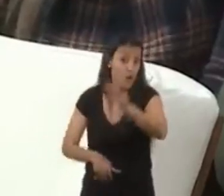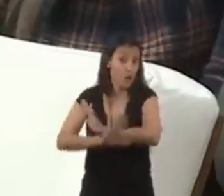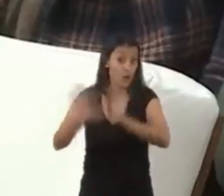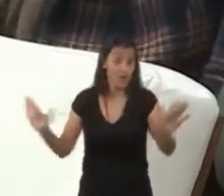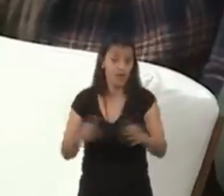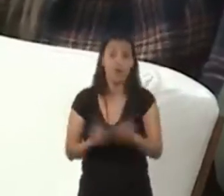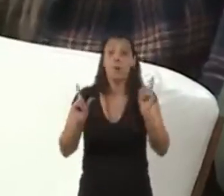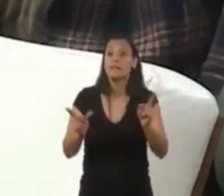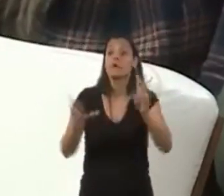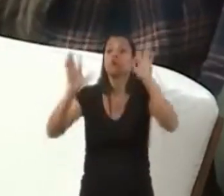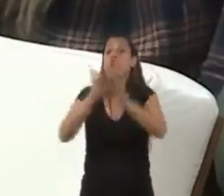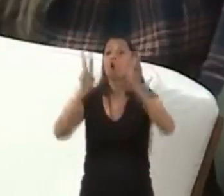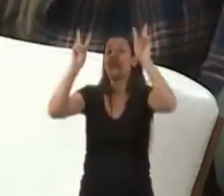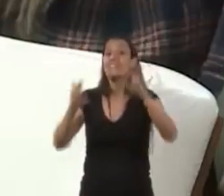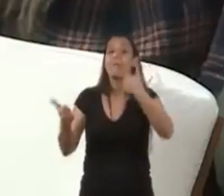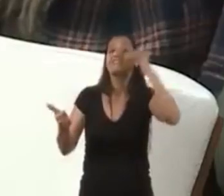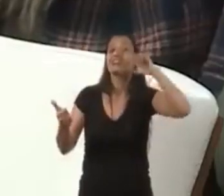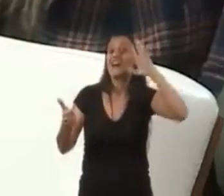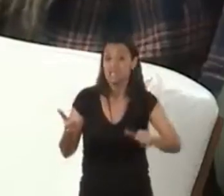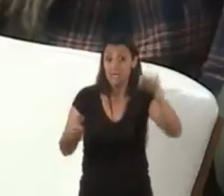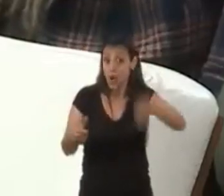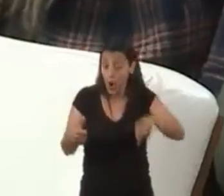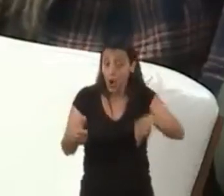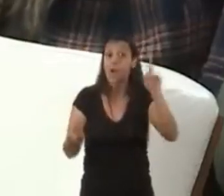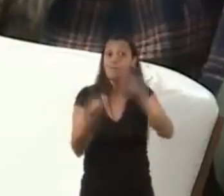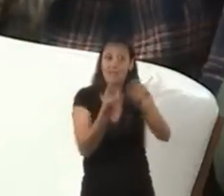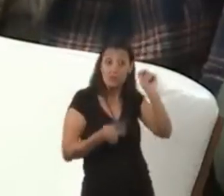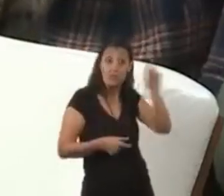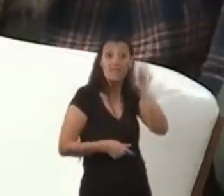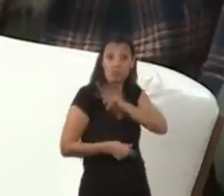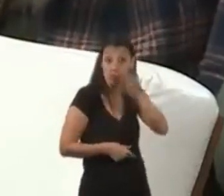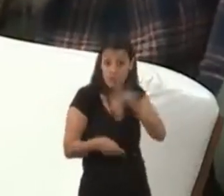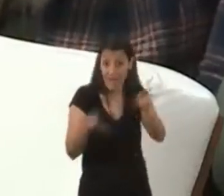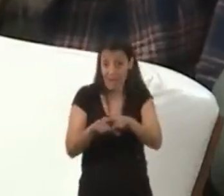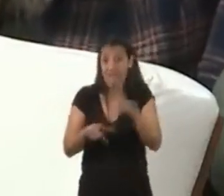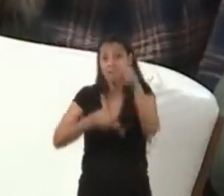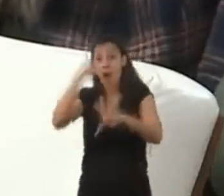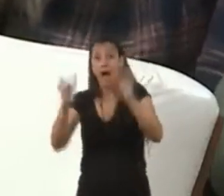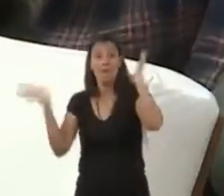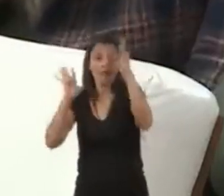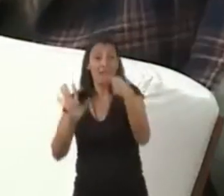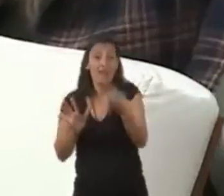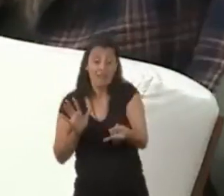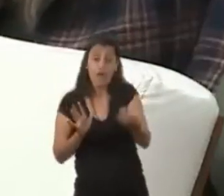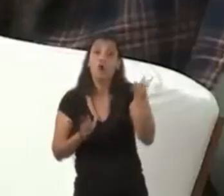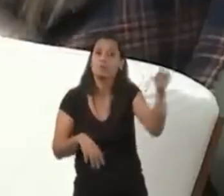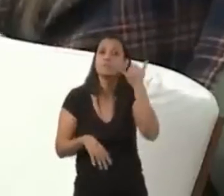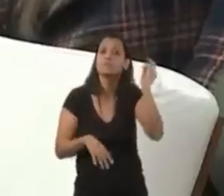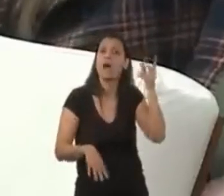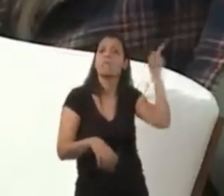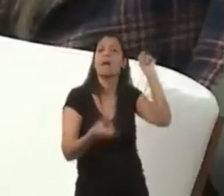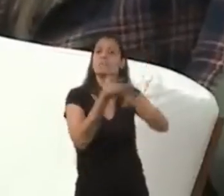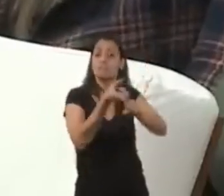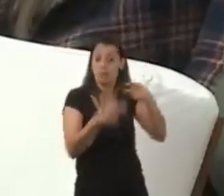de Pedro Sánchez hoy curiosamente la mujer del presidente del gobierno al cual se refirió el presidente de la nación Argentina Javier Miley ha ido a declarar al